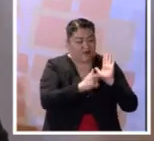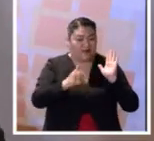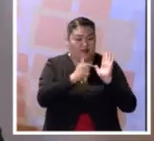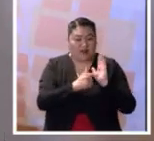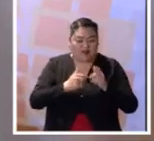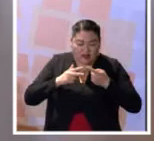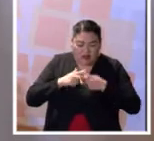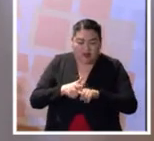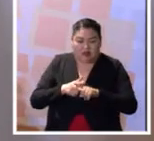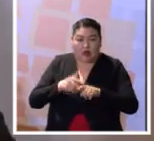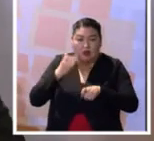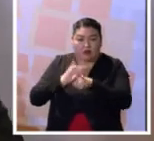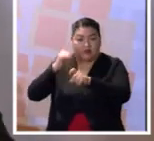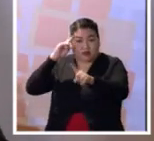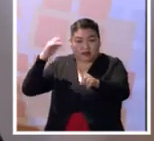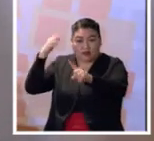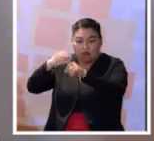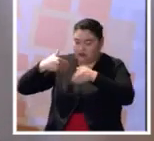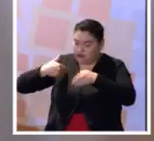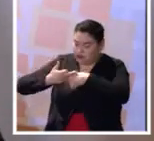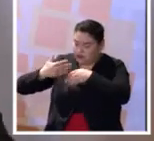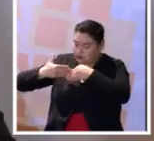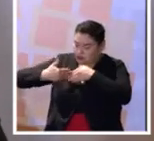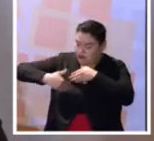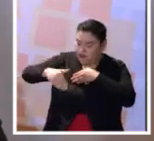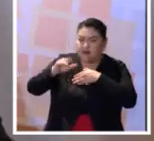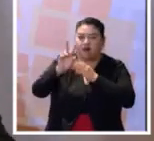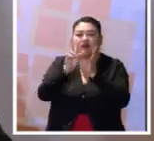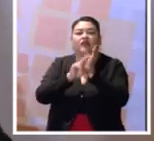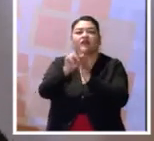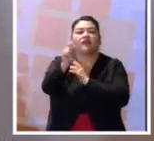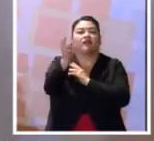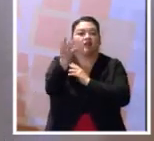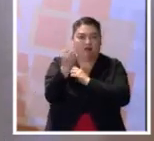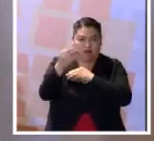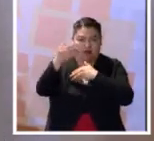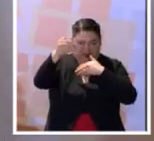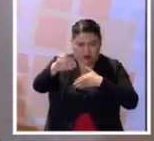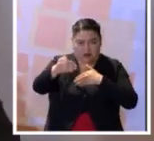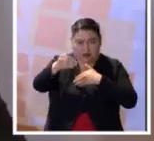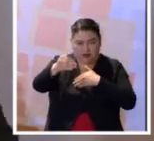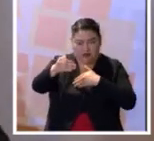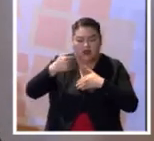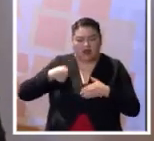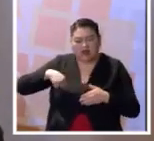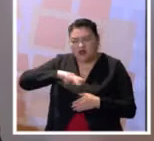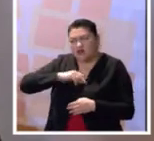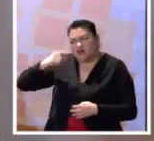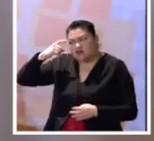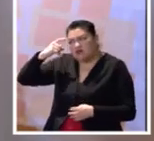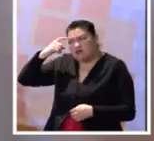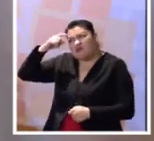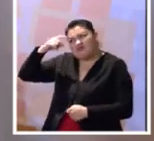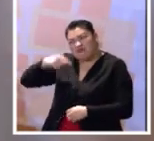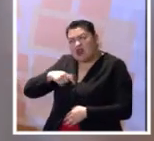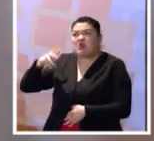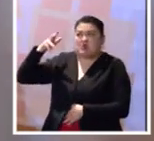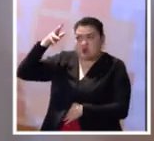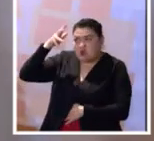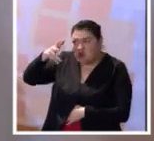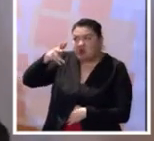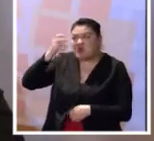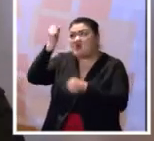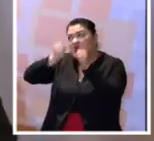el 2029 porque se pensó que hasta ese momento iban a lograr la paridad y íbamos a lograr los